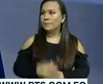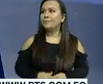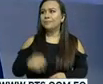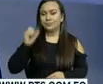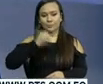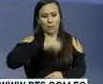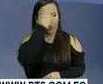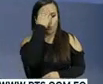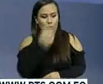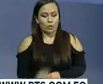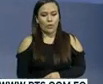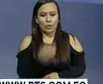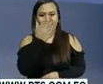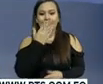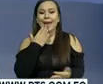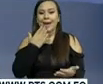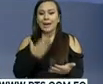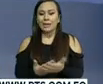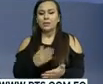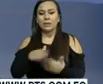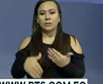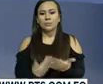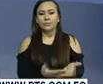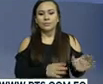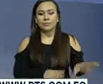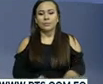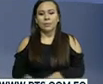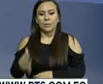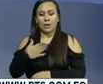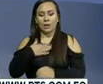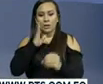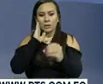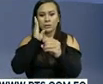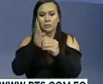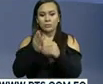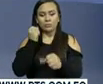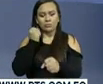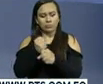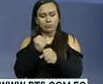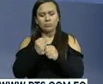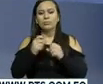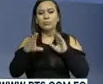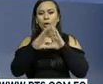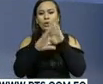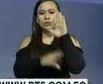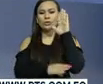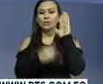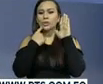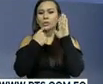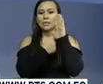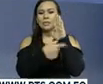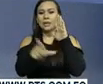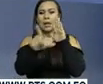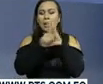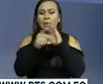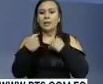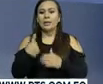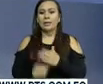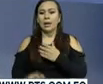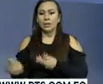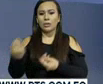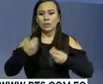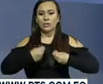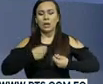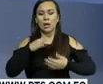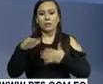muchas gracias definitivamente cumplir con el propósito que la constitución y la ley orgánica la función legislativa nos prevé a los